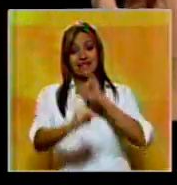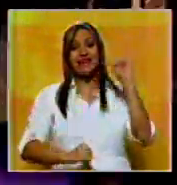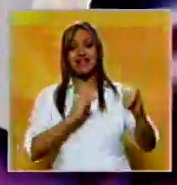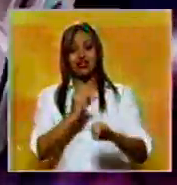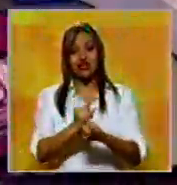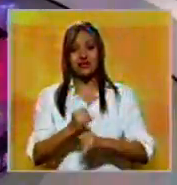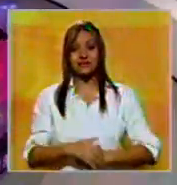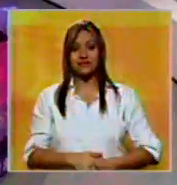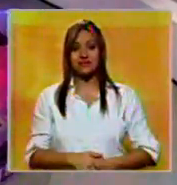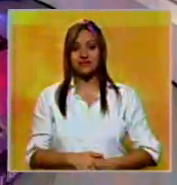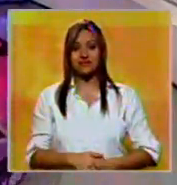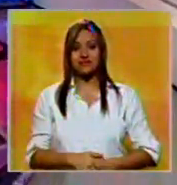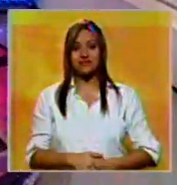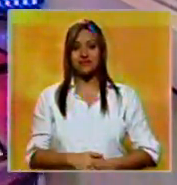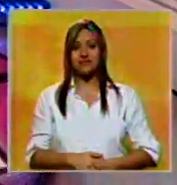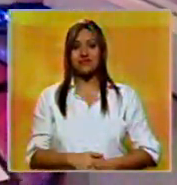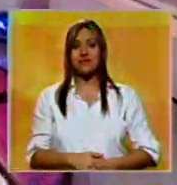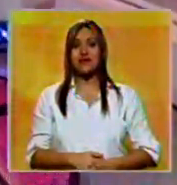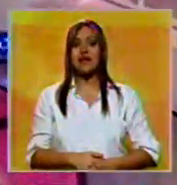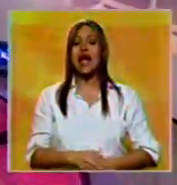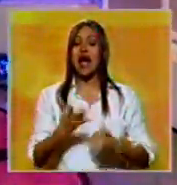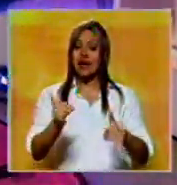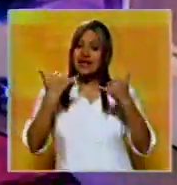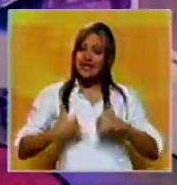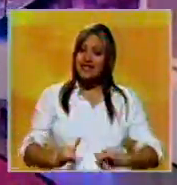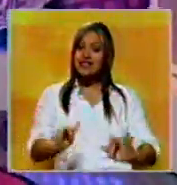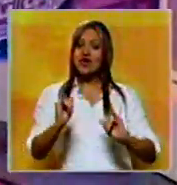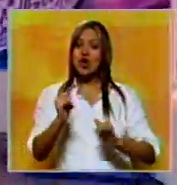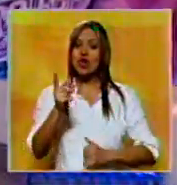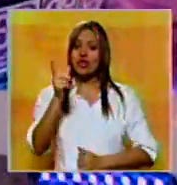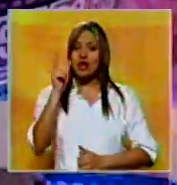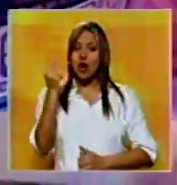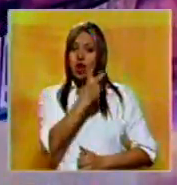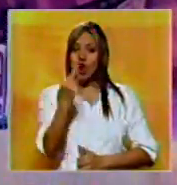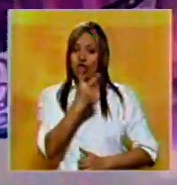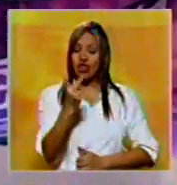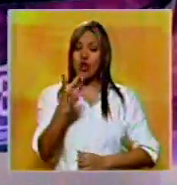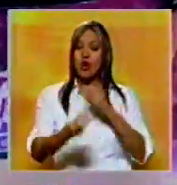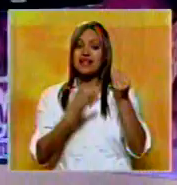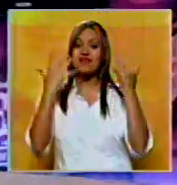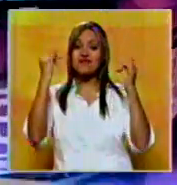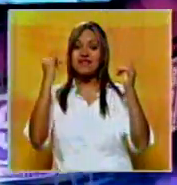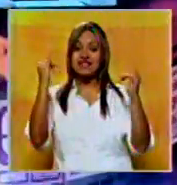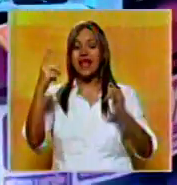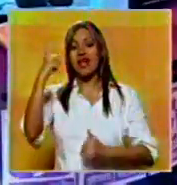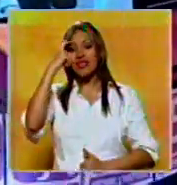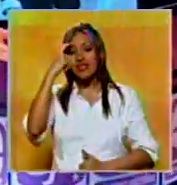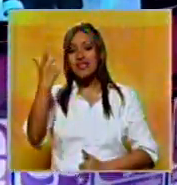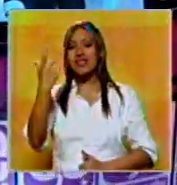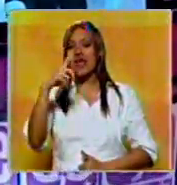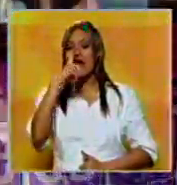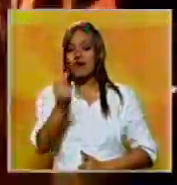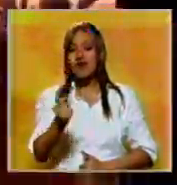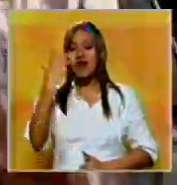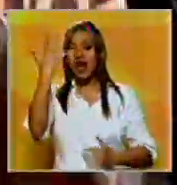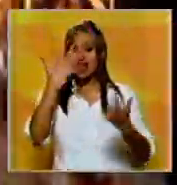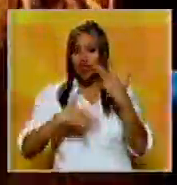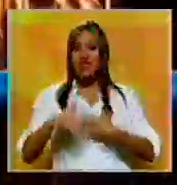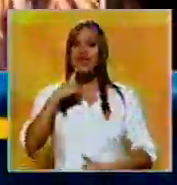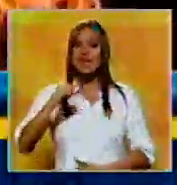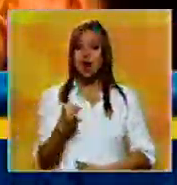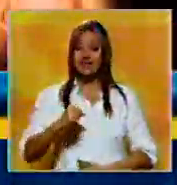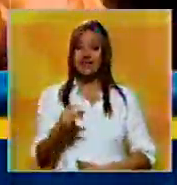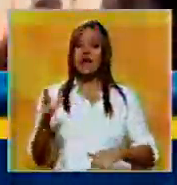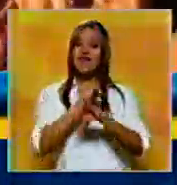internacionales. Cambiamos de tema porque el hijo de Shakira y Gerard Piqué celebró la fiesta de Halloween disfrazado de policía. Los